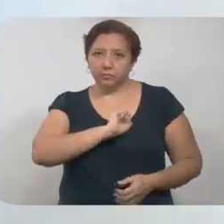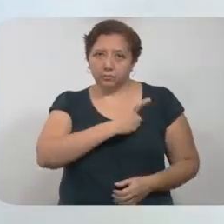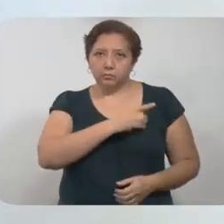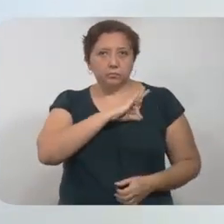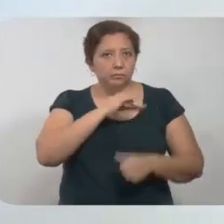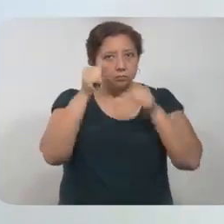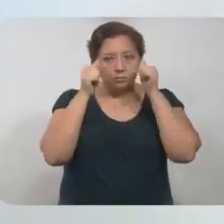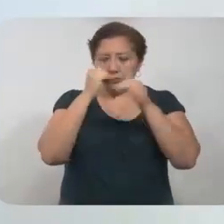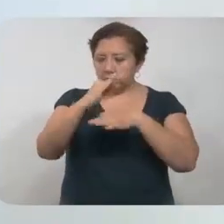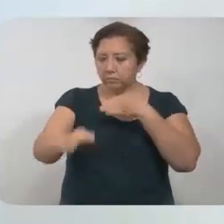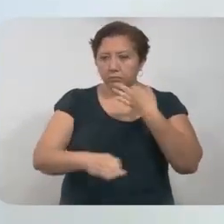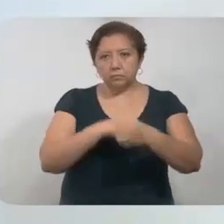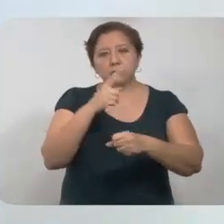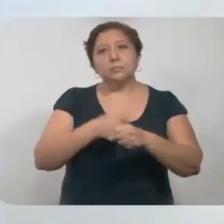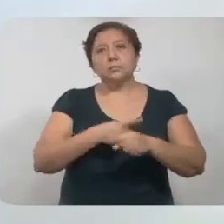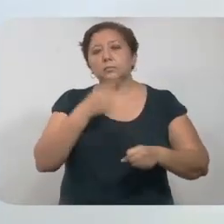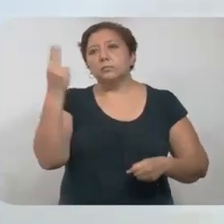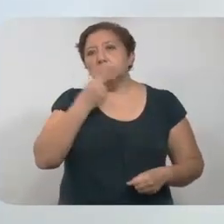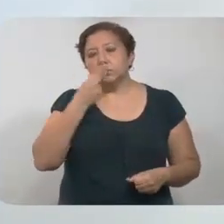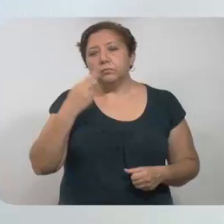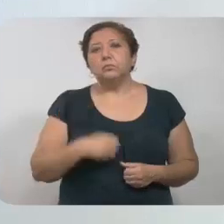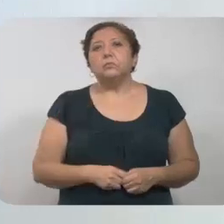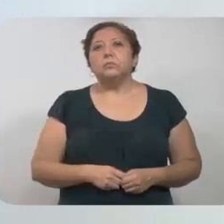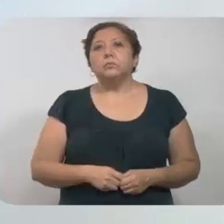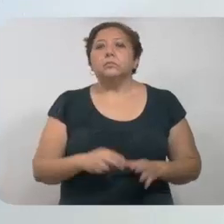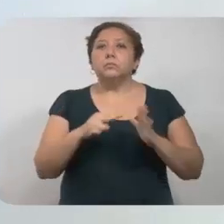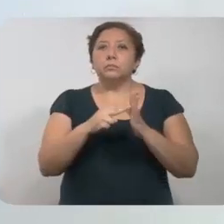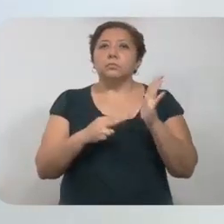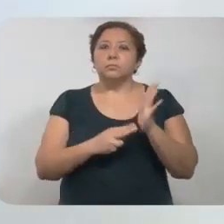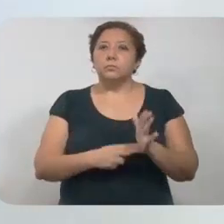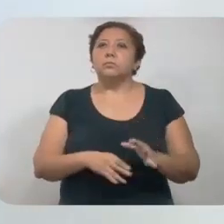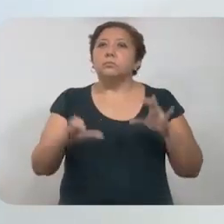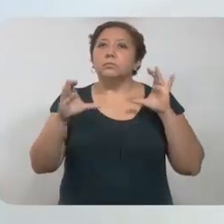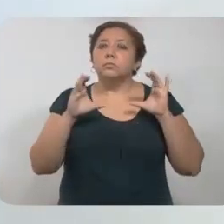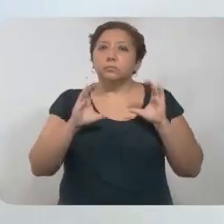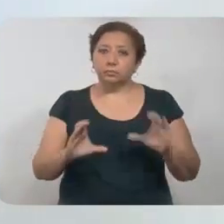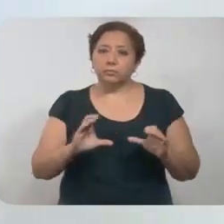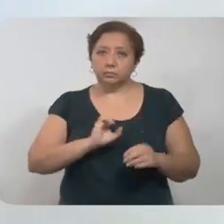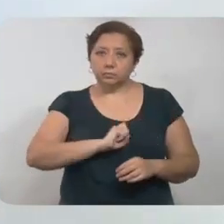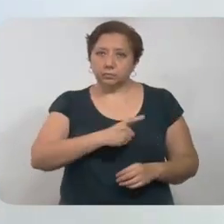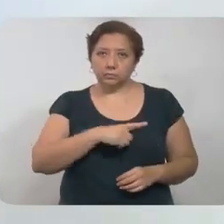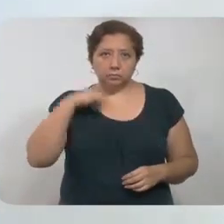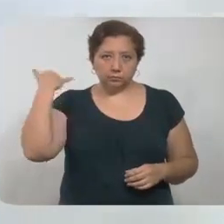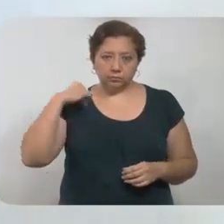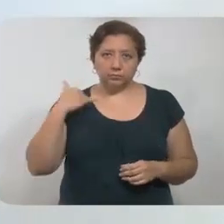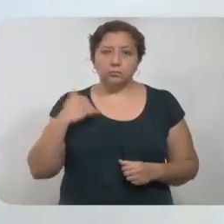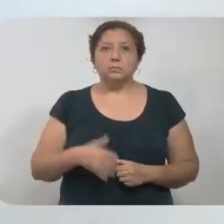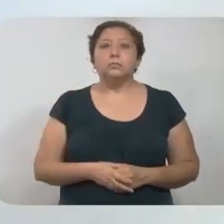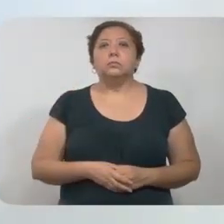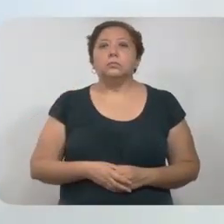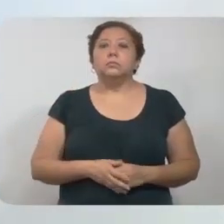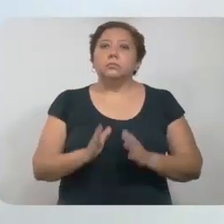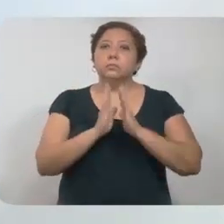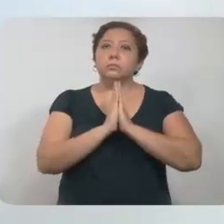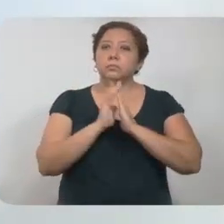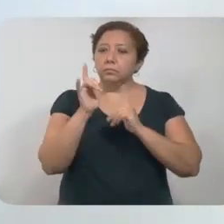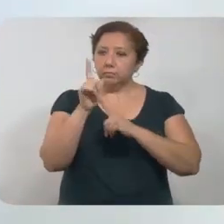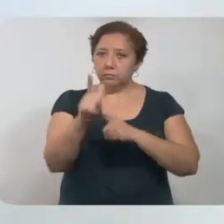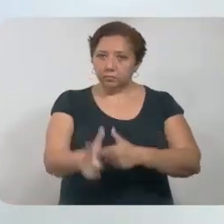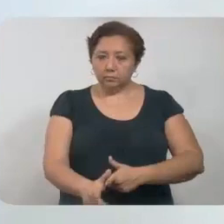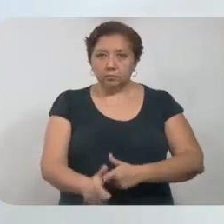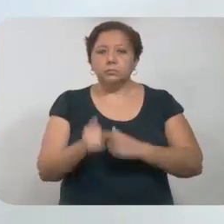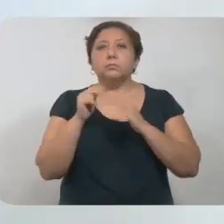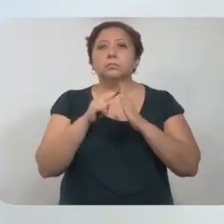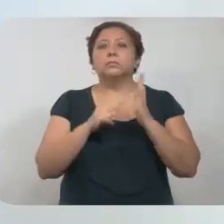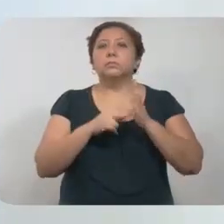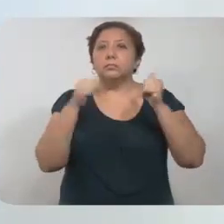atender a todos los contagiados que lo requieran. Estas medidas tienen como objetivo proteger la salud de los yucatecos. Los invitamos a seguirlas de